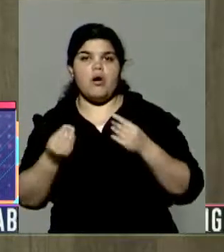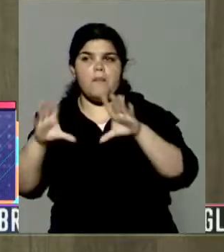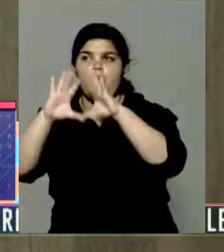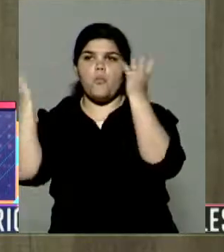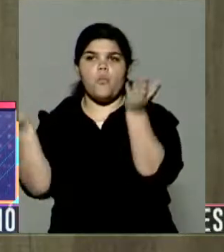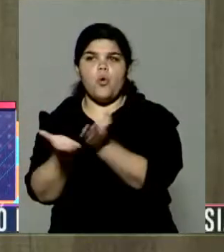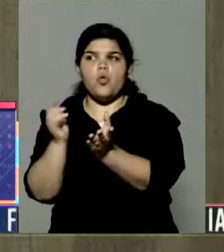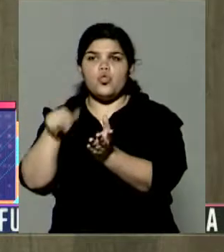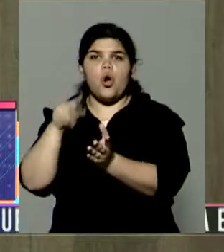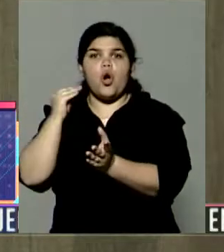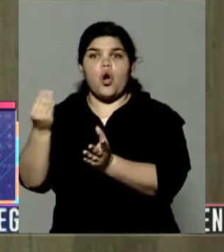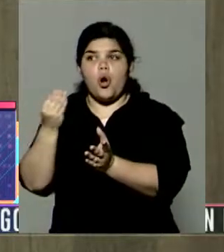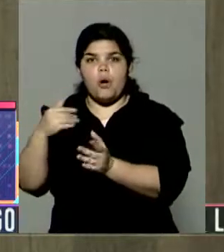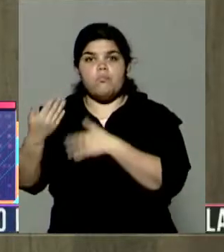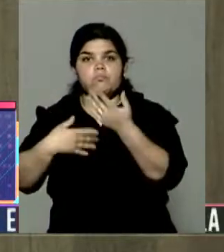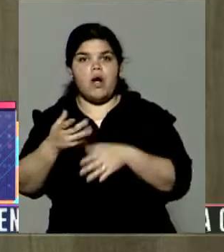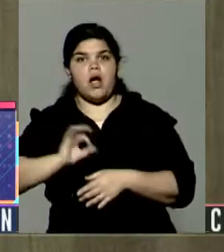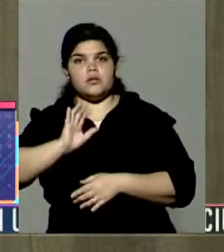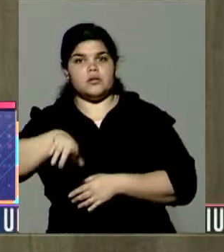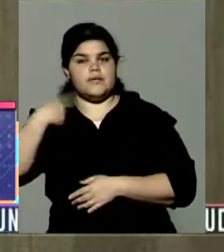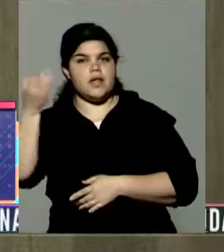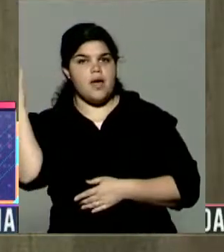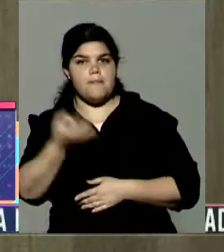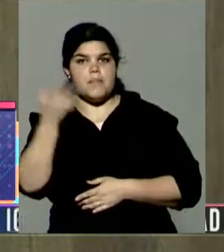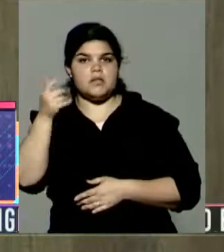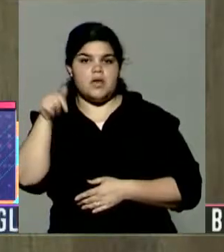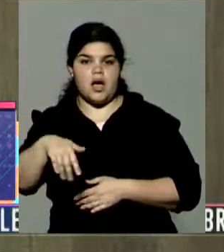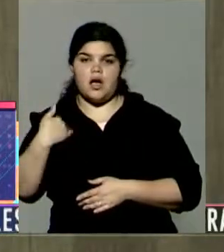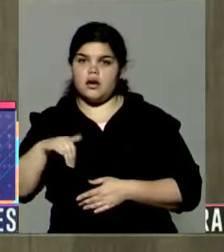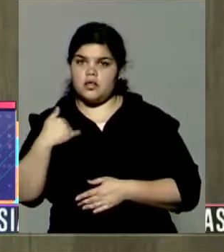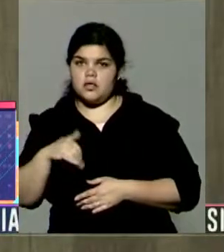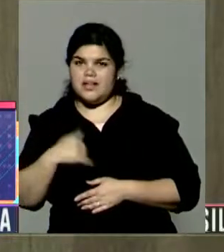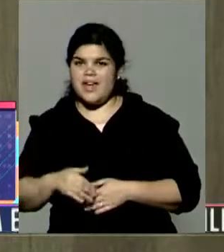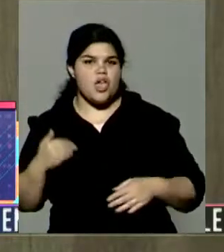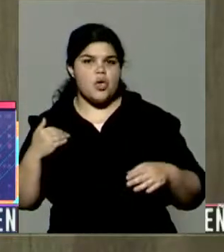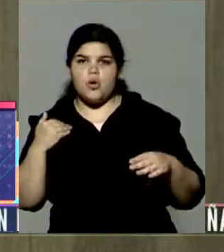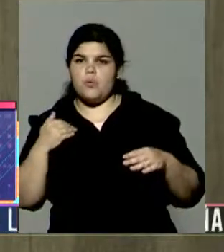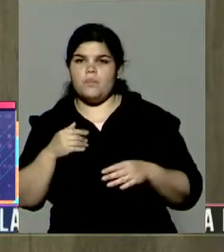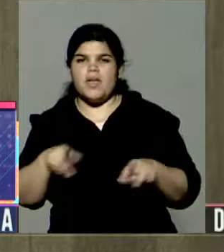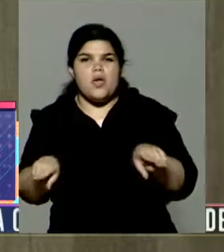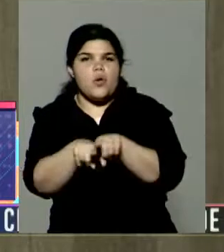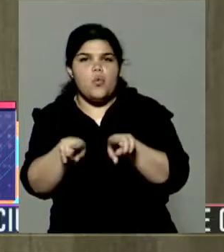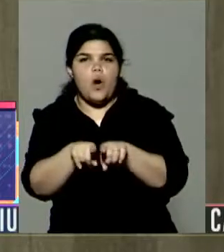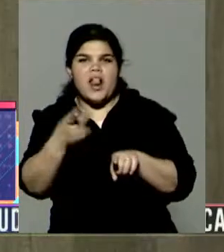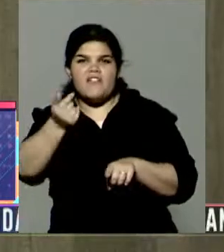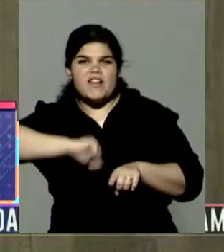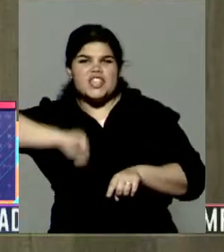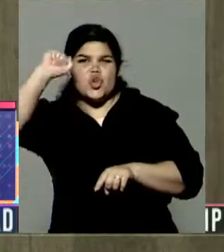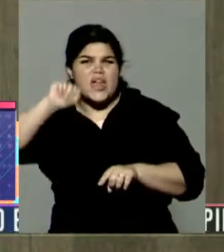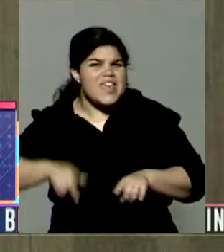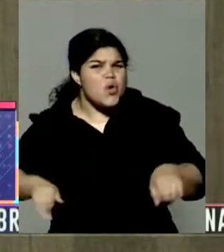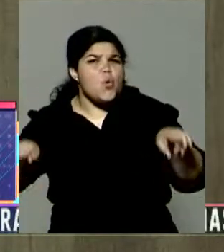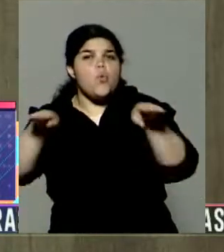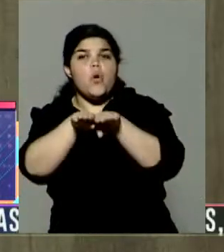Va a ser un año, el año que viene, bastante particular. Argentina probablemente no tenga el nivel de inflación que tiene este año, pero seguramente va a ser un